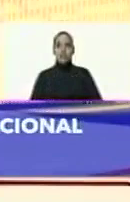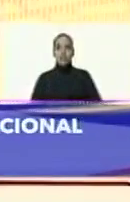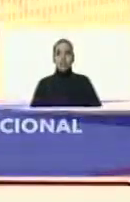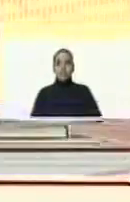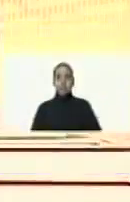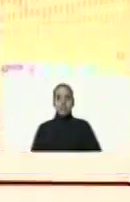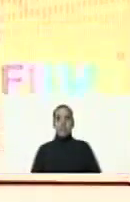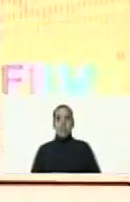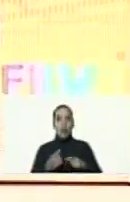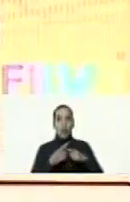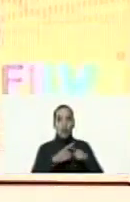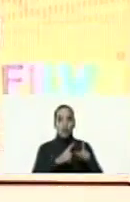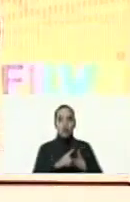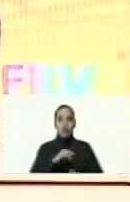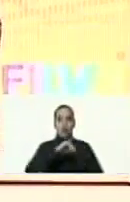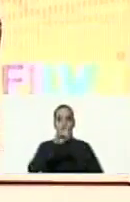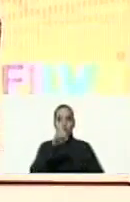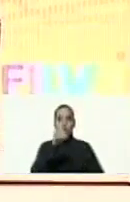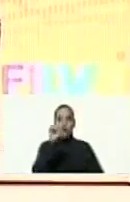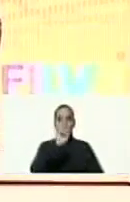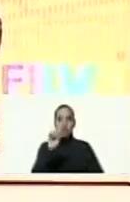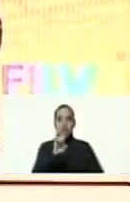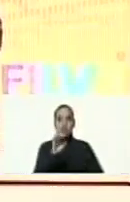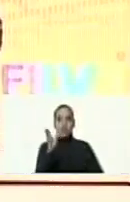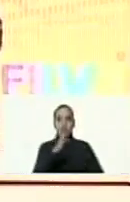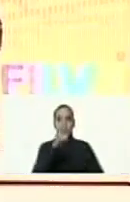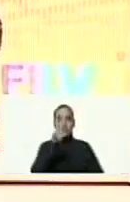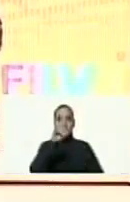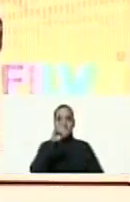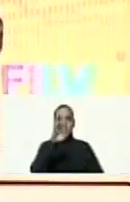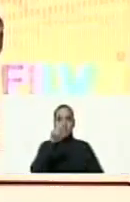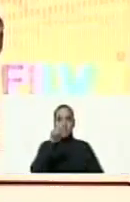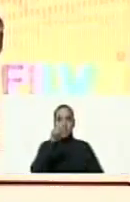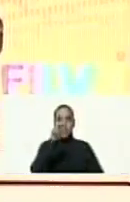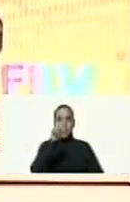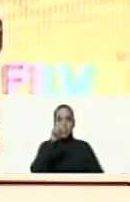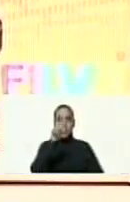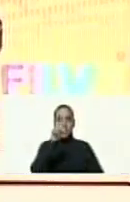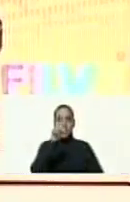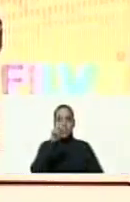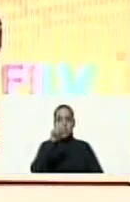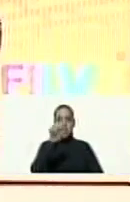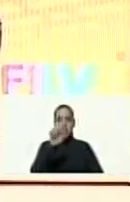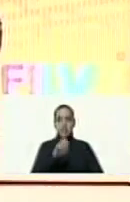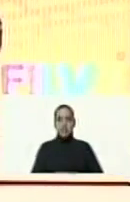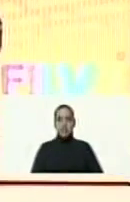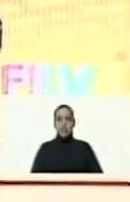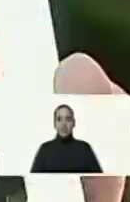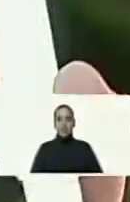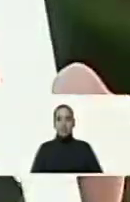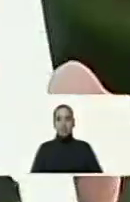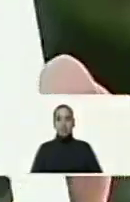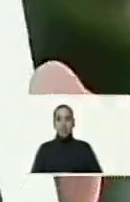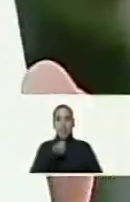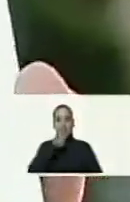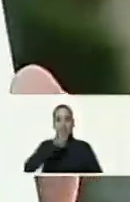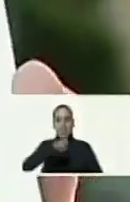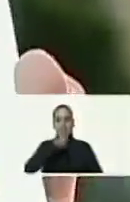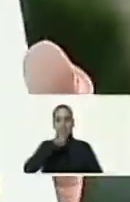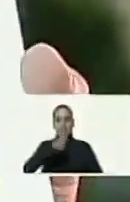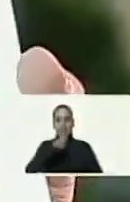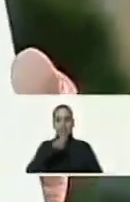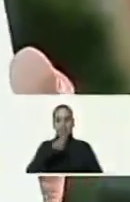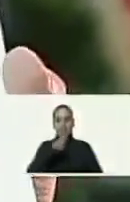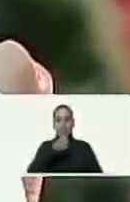Rangel, mi saludo a José Vicente desde aquí. De Yaria Miraflores, El Mismo Subversivo, entrevista con el comandante Hugo